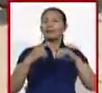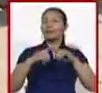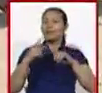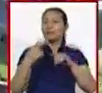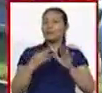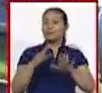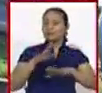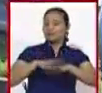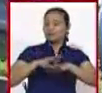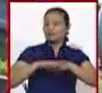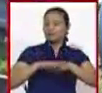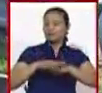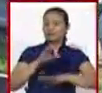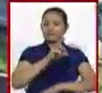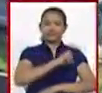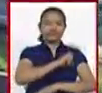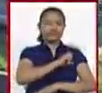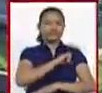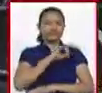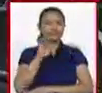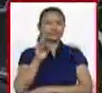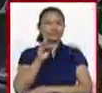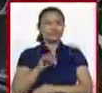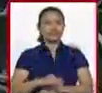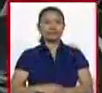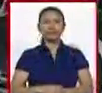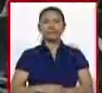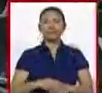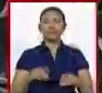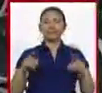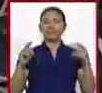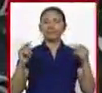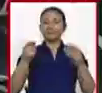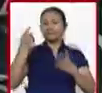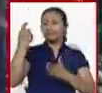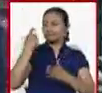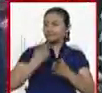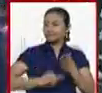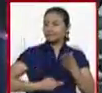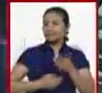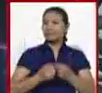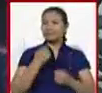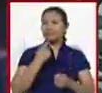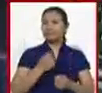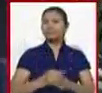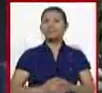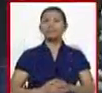Esa es nuestra recomendación a la policía boliviana. El tema de las multas